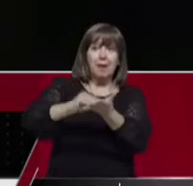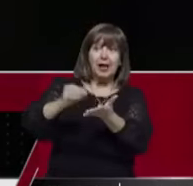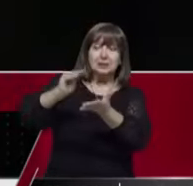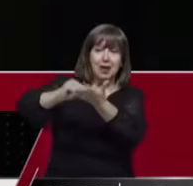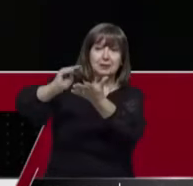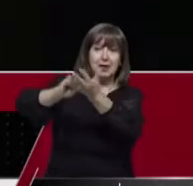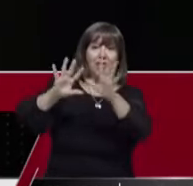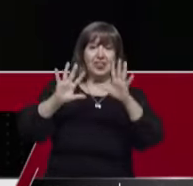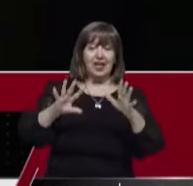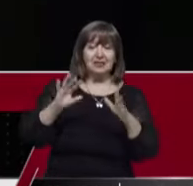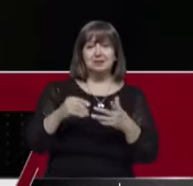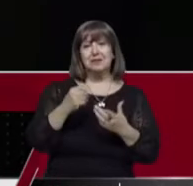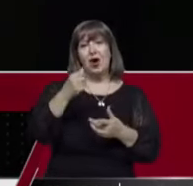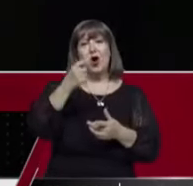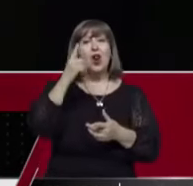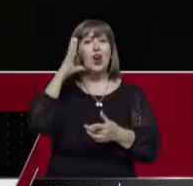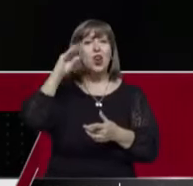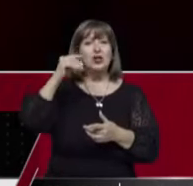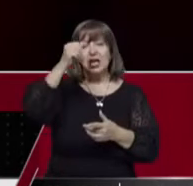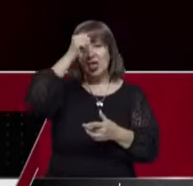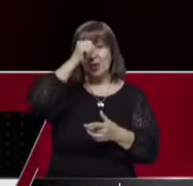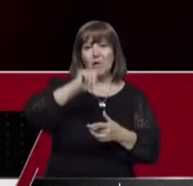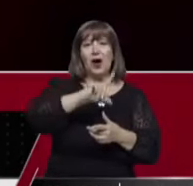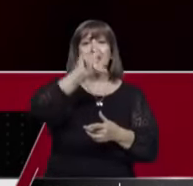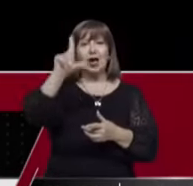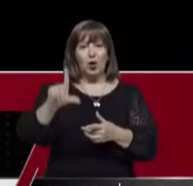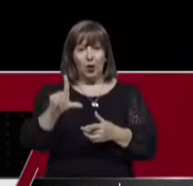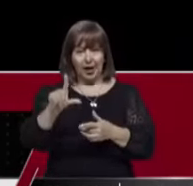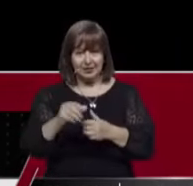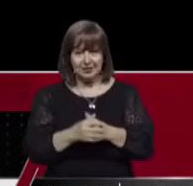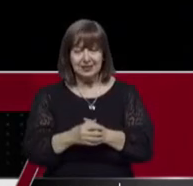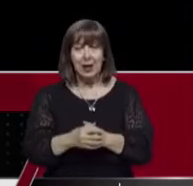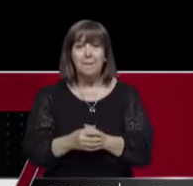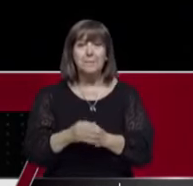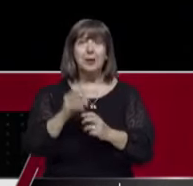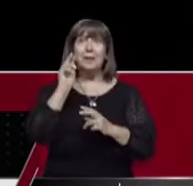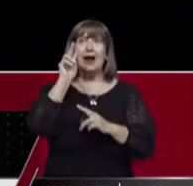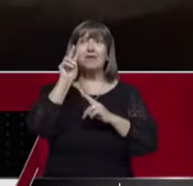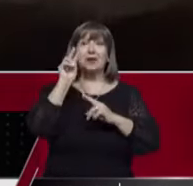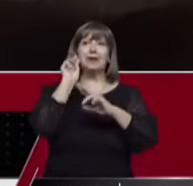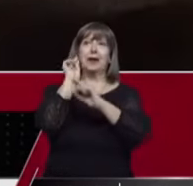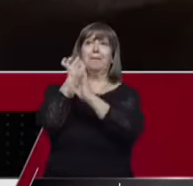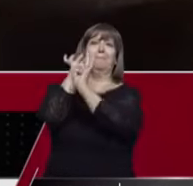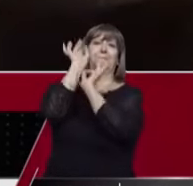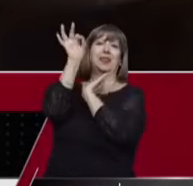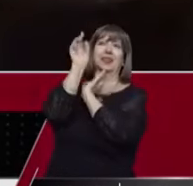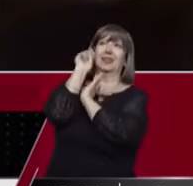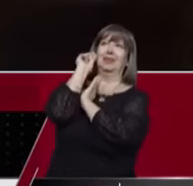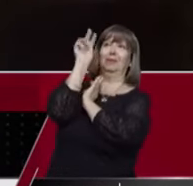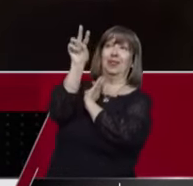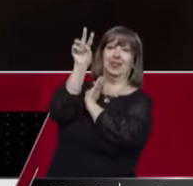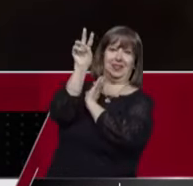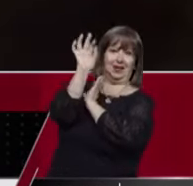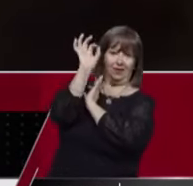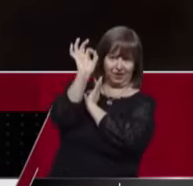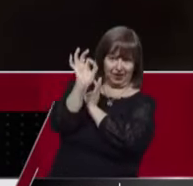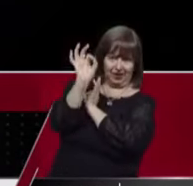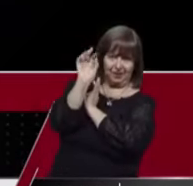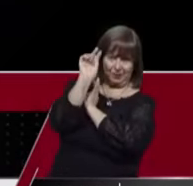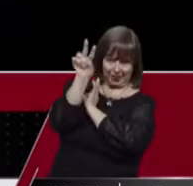la noche del domingo al lunes, ¿no? Al margen del fenómeno, hay todo un negocio alrededor, ¿o